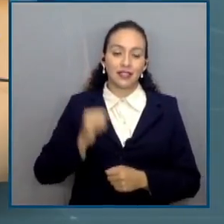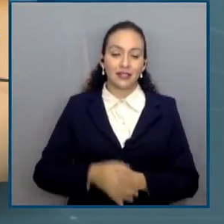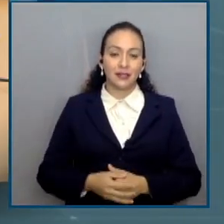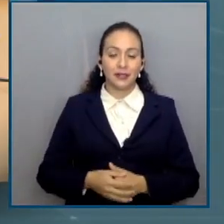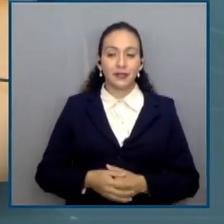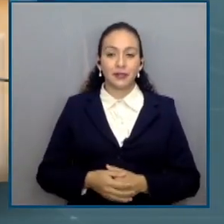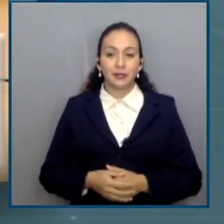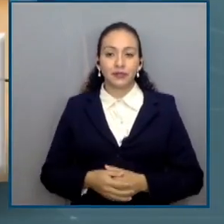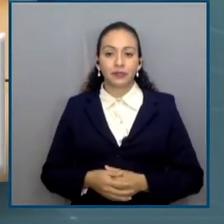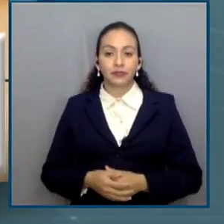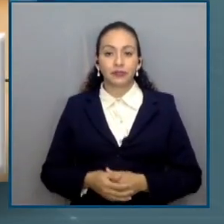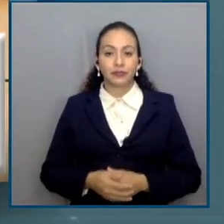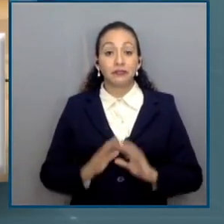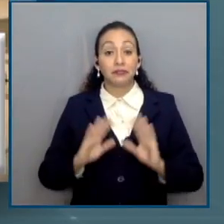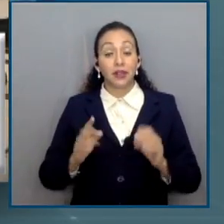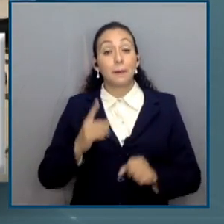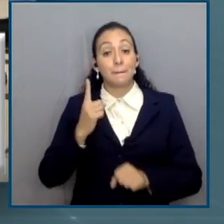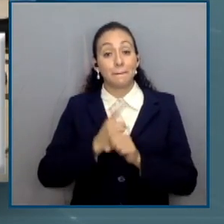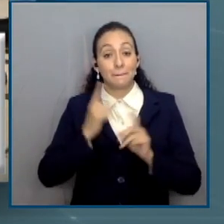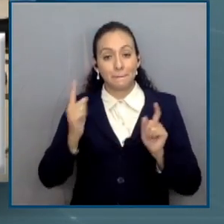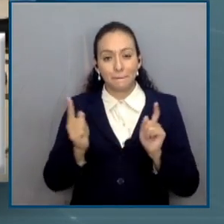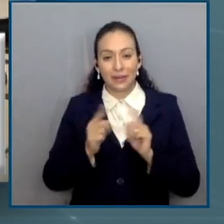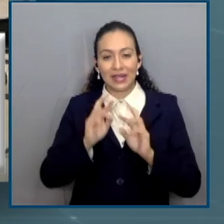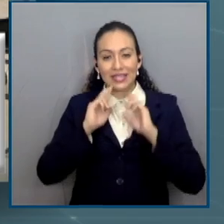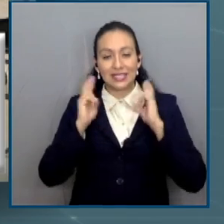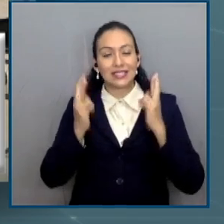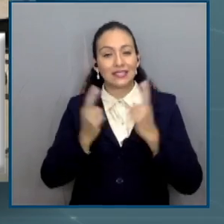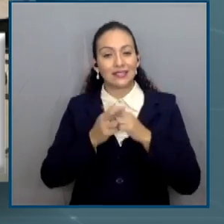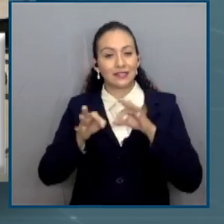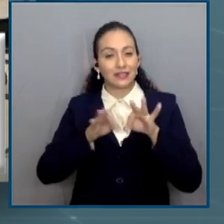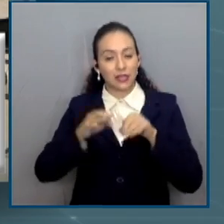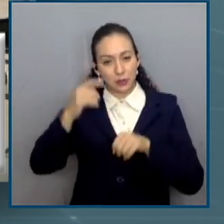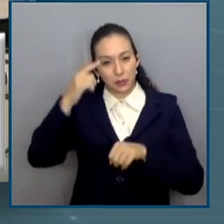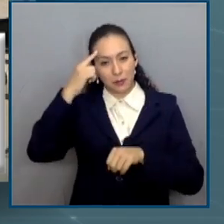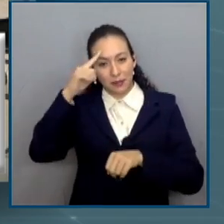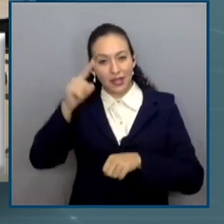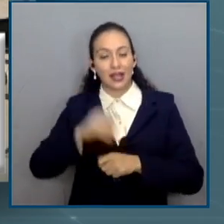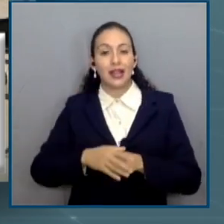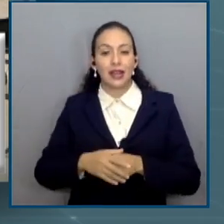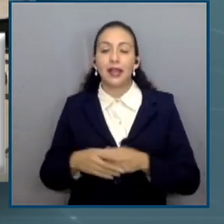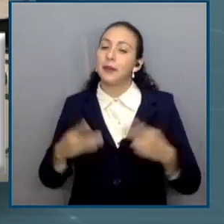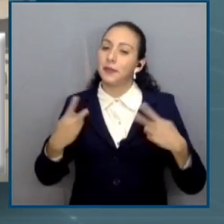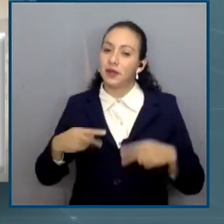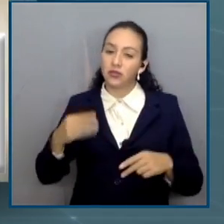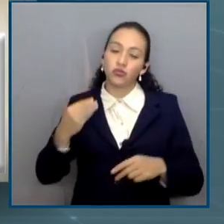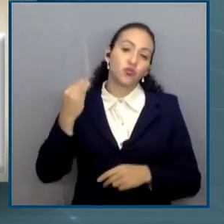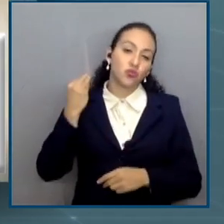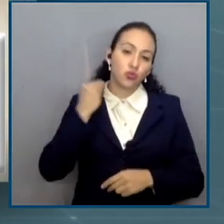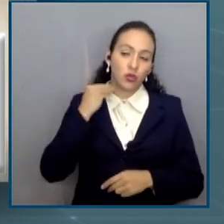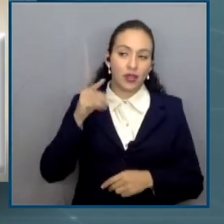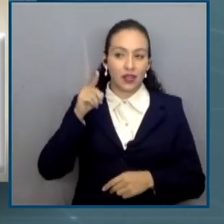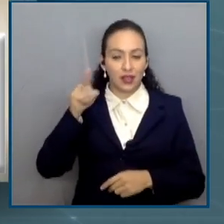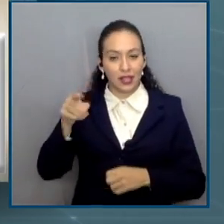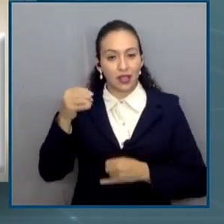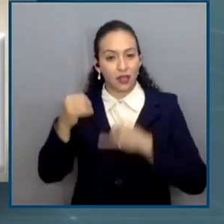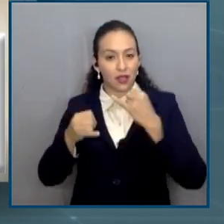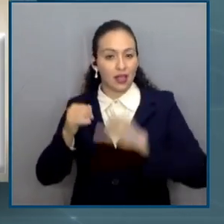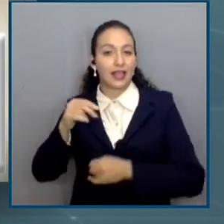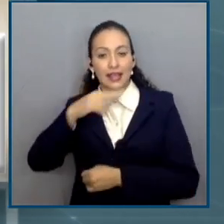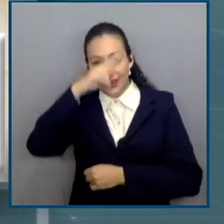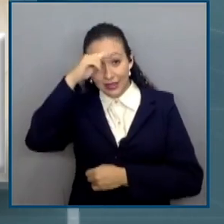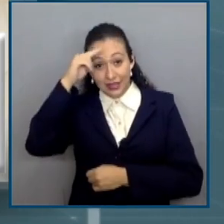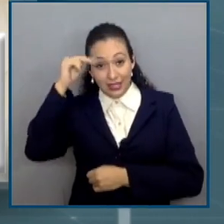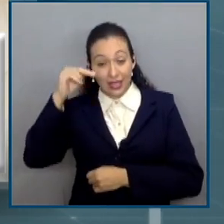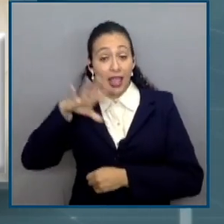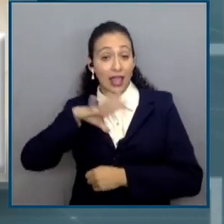primera reunión de trabajo para la colegiación de juzgadoras y juzgadores del Poder Judicial de Nayarit, en la que se integraron equipos de trabajo